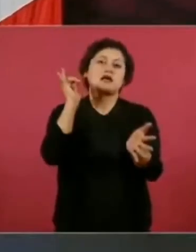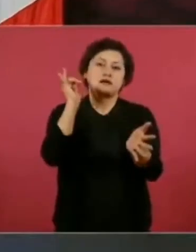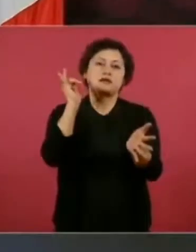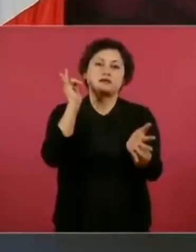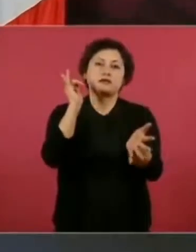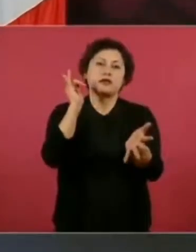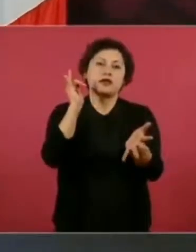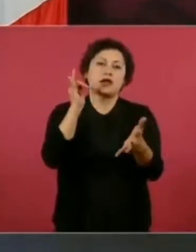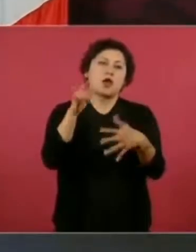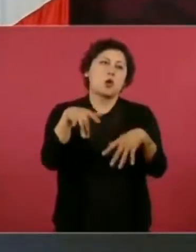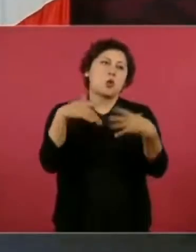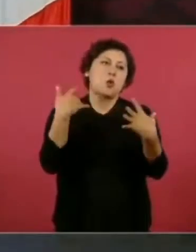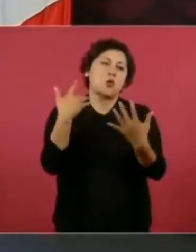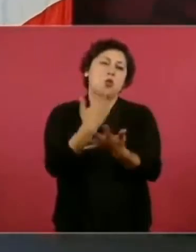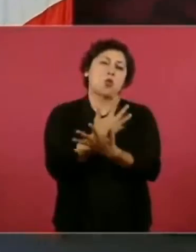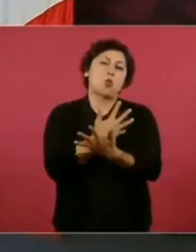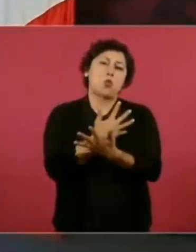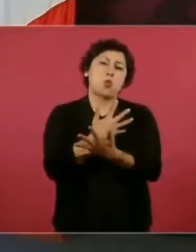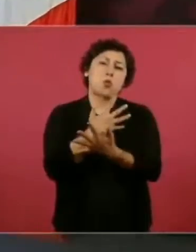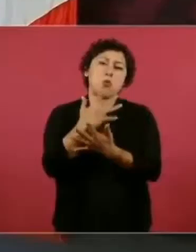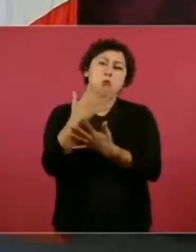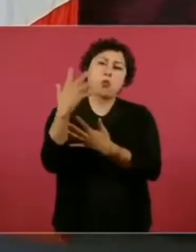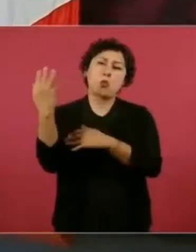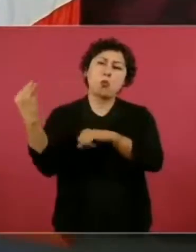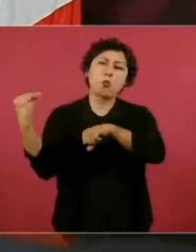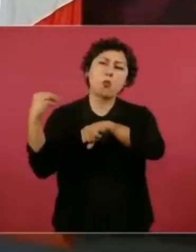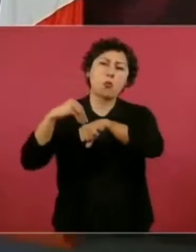más grande, lo magnifican.